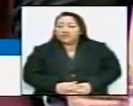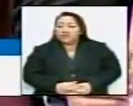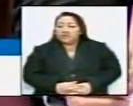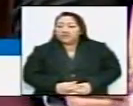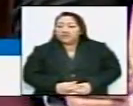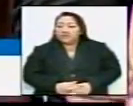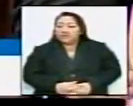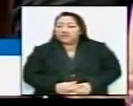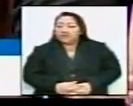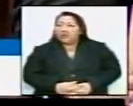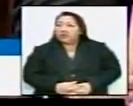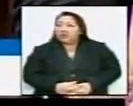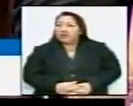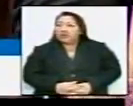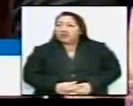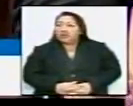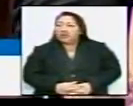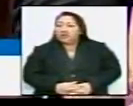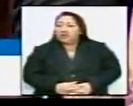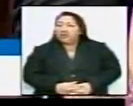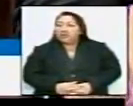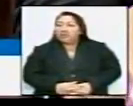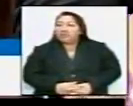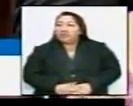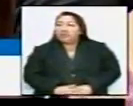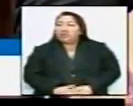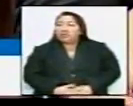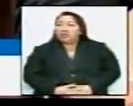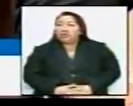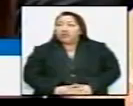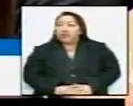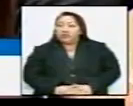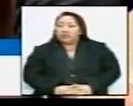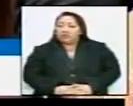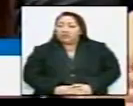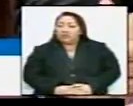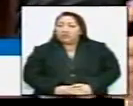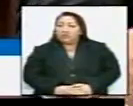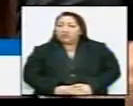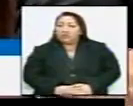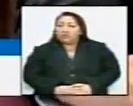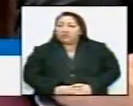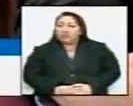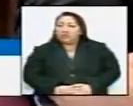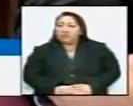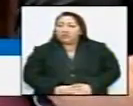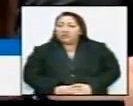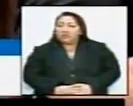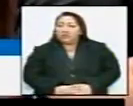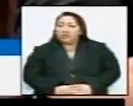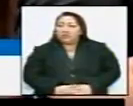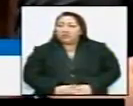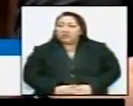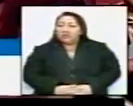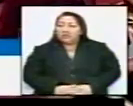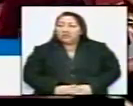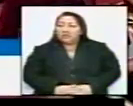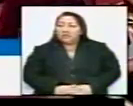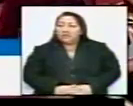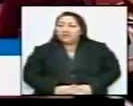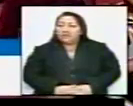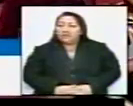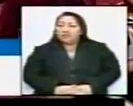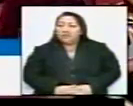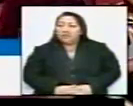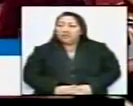hecho una pregunta al presidente Ticona respecto a la elaboración de un cronograma mínimo, ¿no?, para cumplir